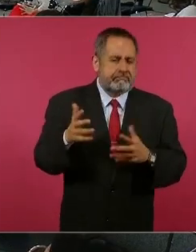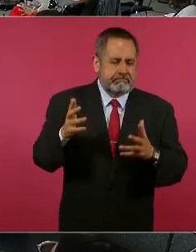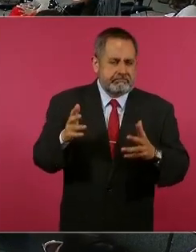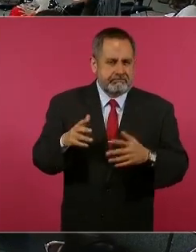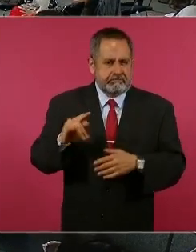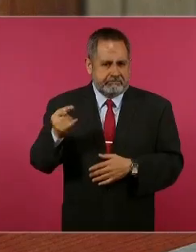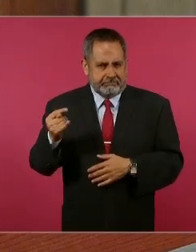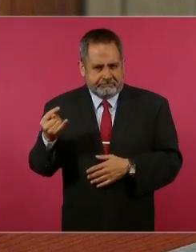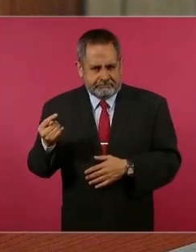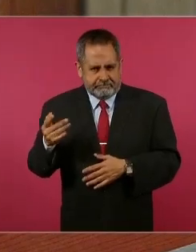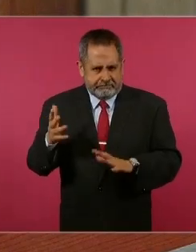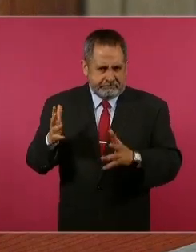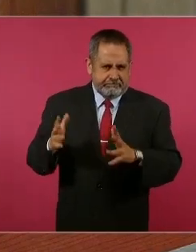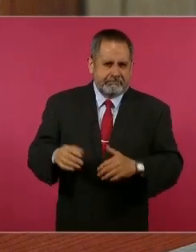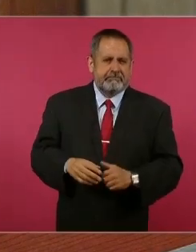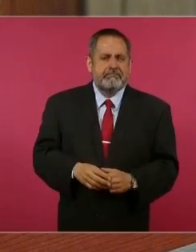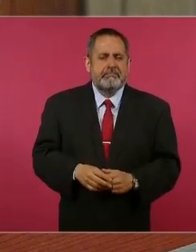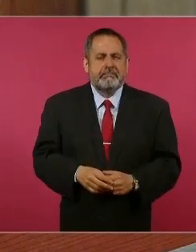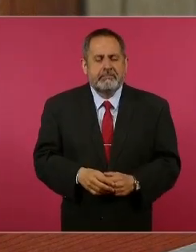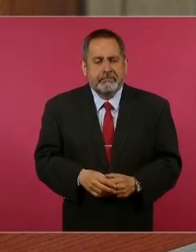a Tijuana.